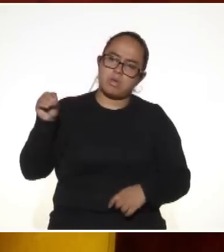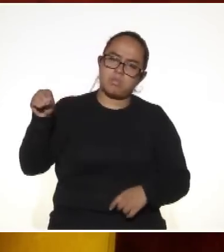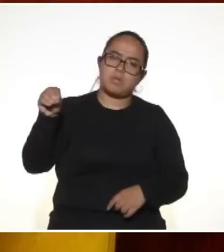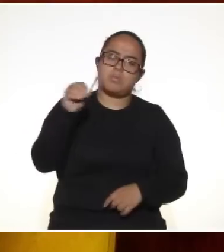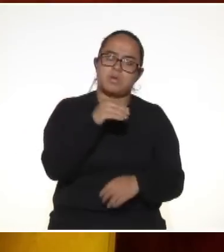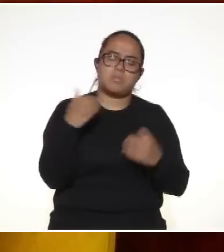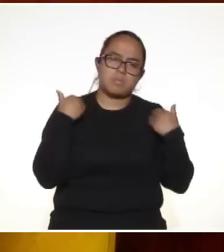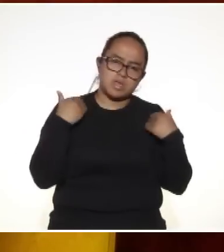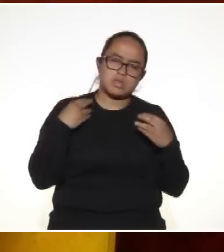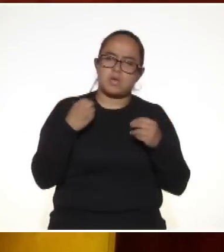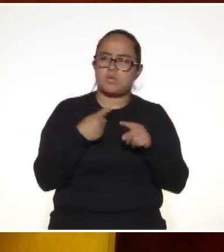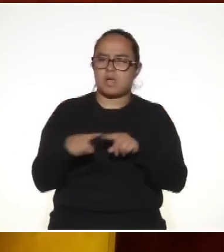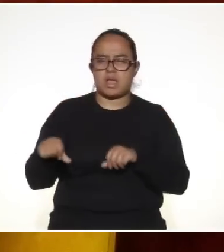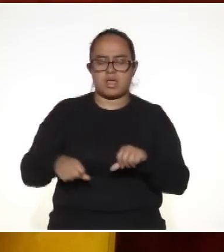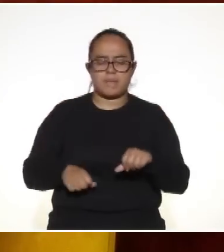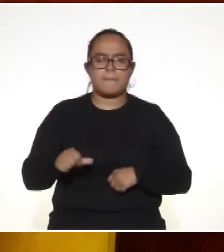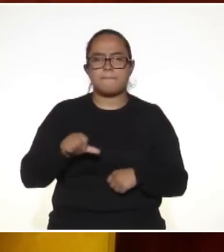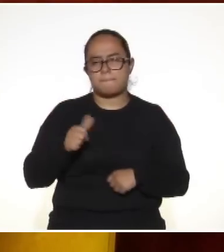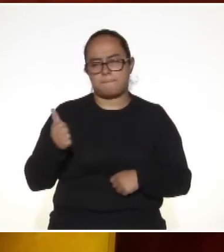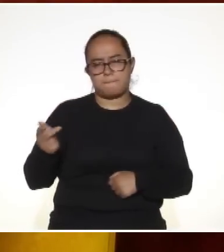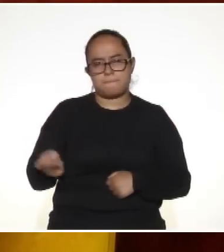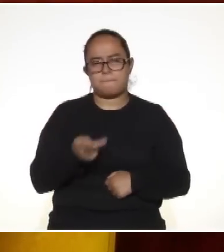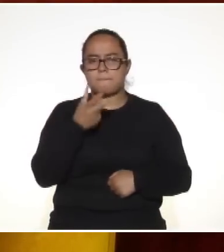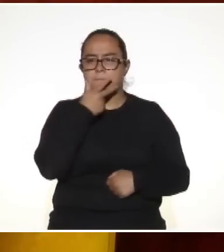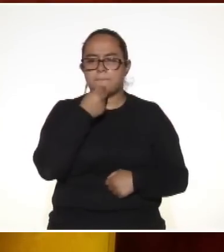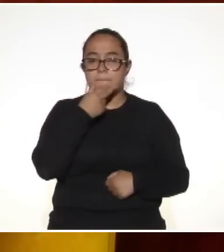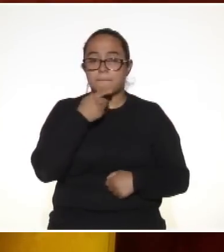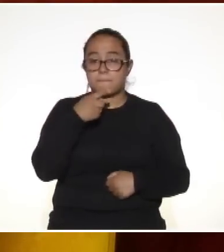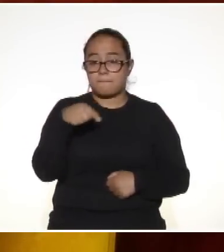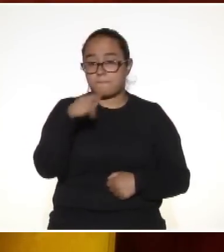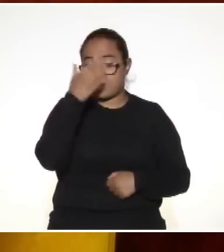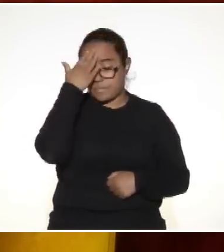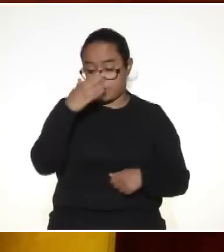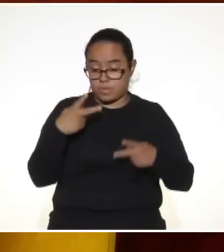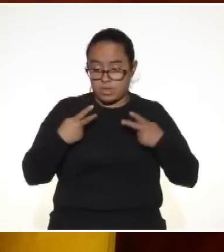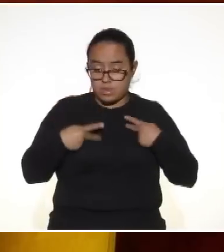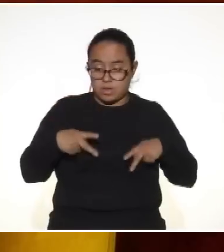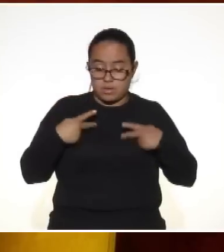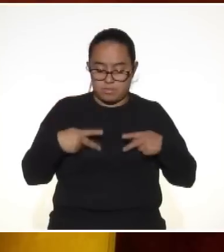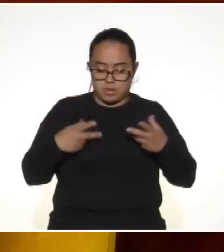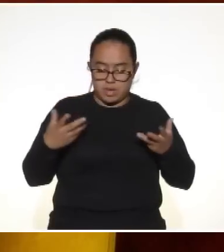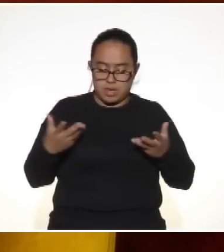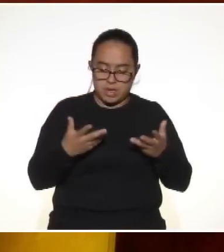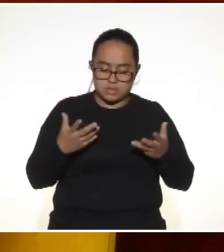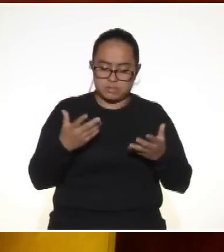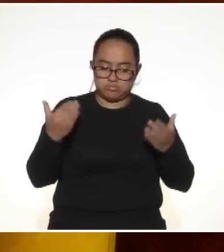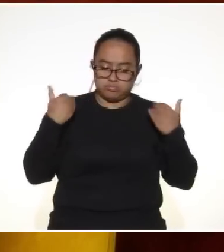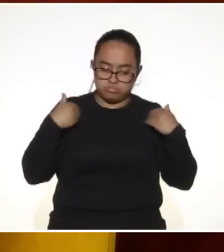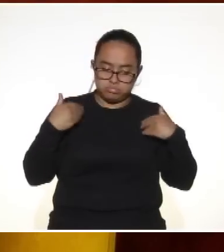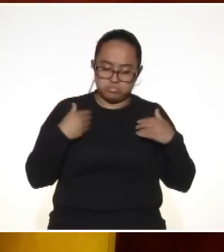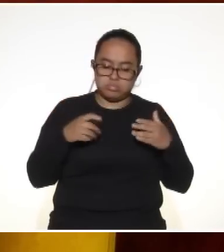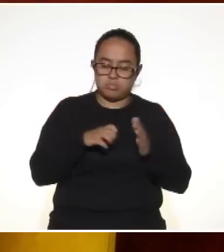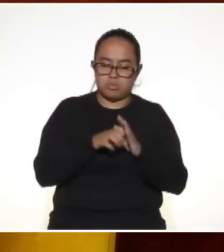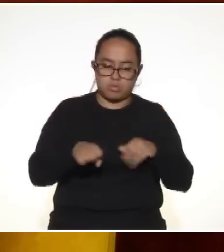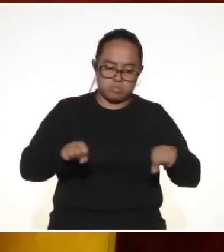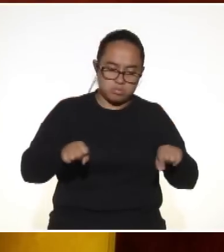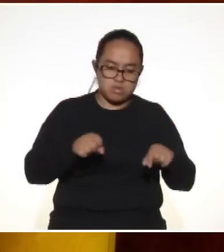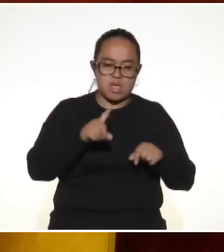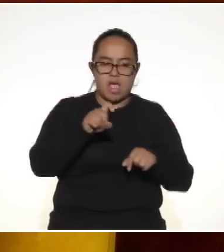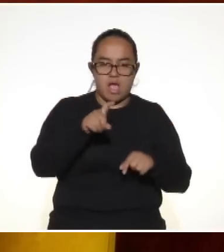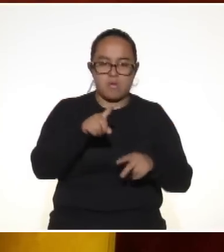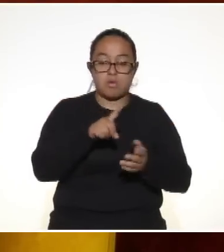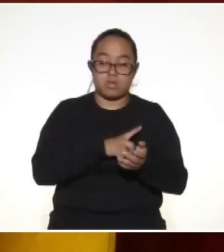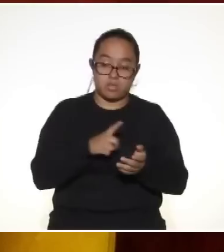tipo de actividades. Fermín quiere saber si saben si las personas que ofrecen los servicios de diversión acuática deben tener